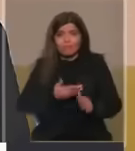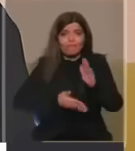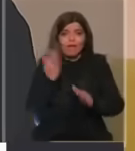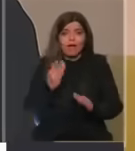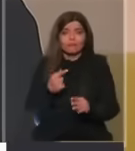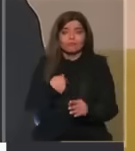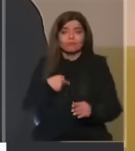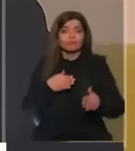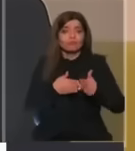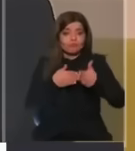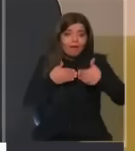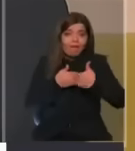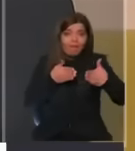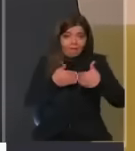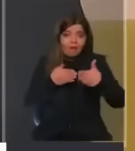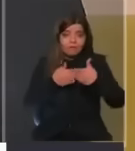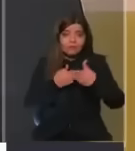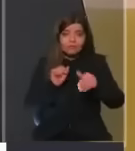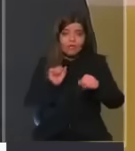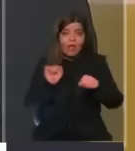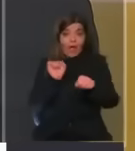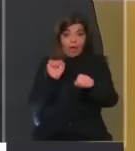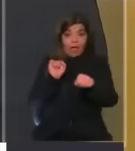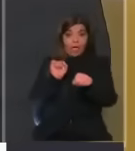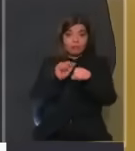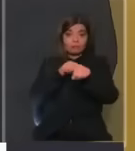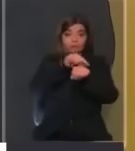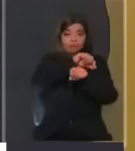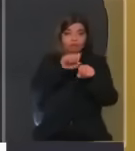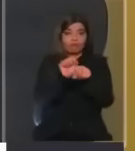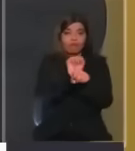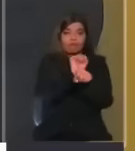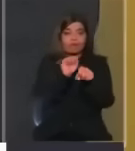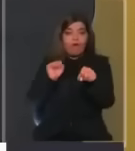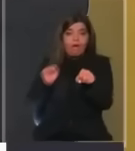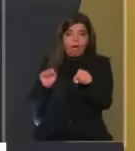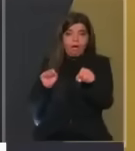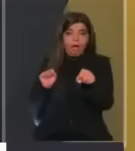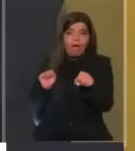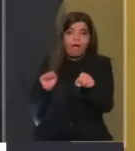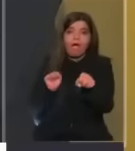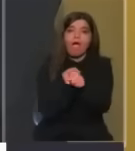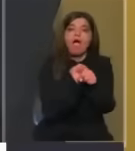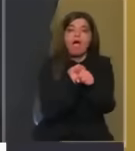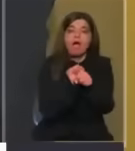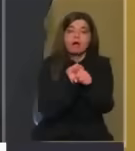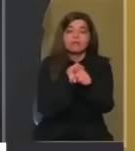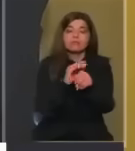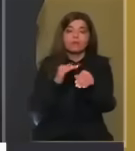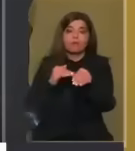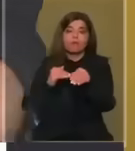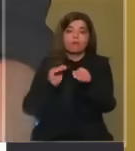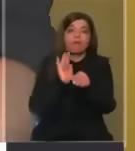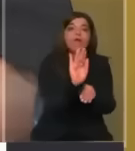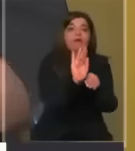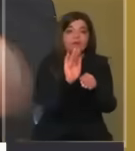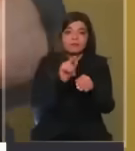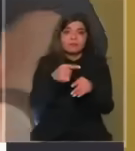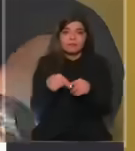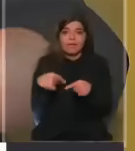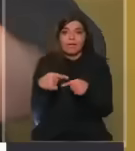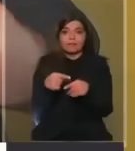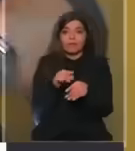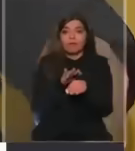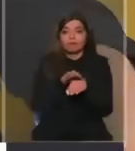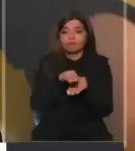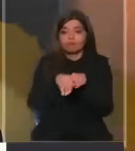estábamos bloqueando el camino. Entonces el jeep de atrás, como para arrancar, nos choca y eso nos tira hacia abajo,